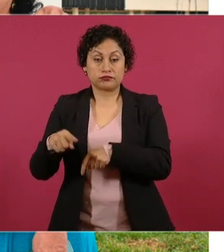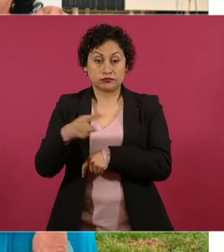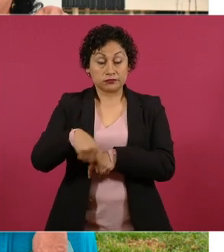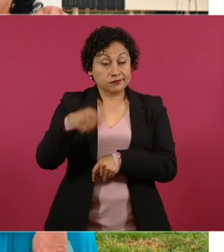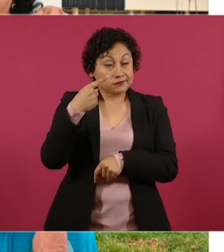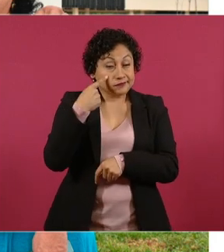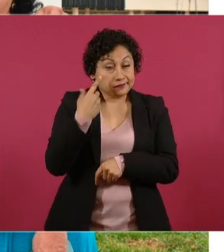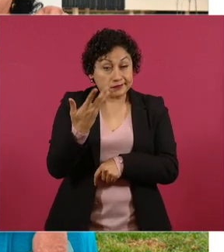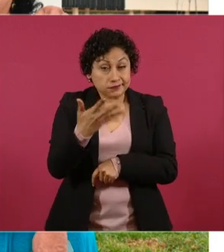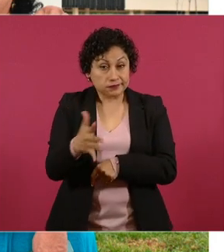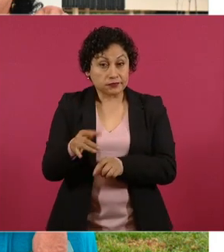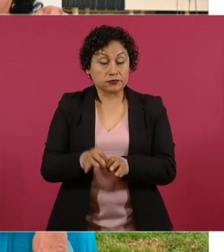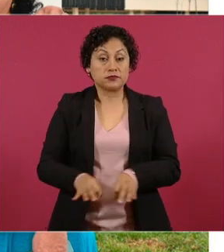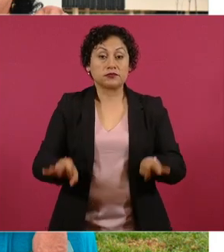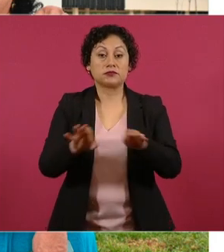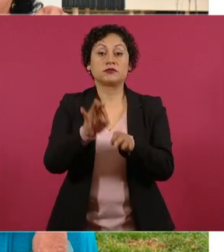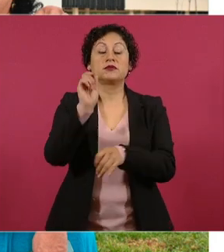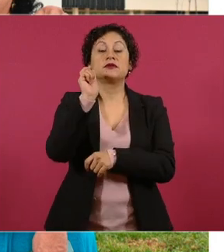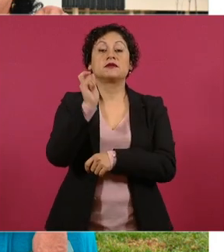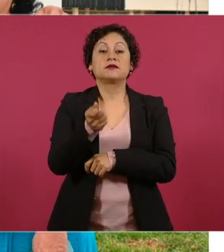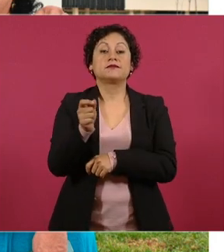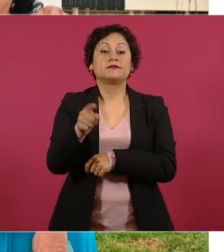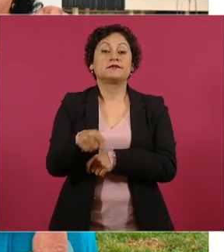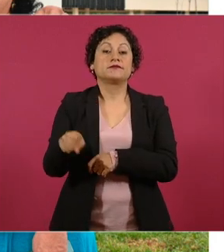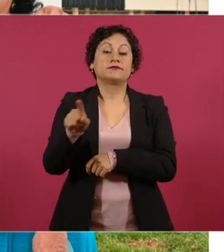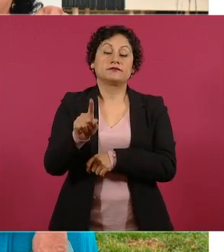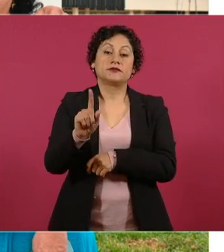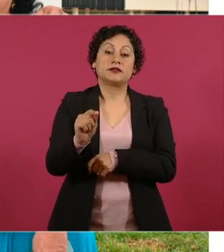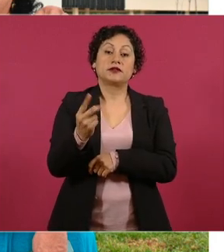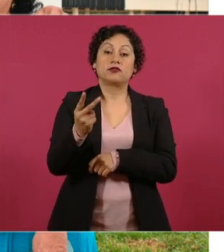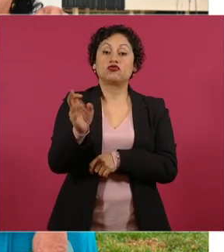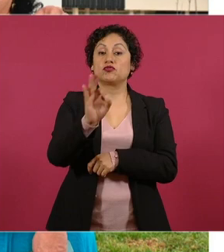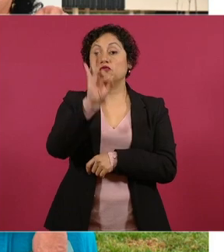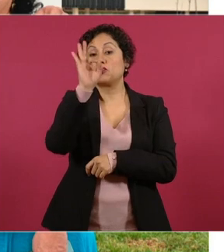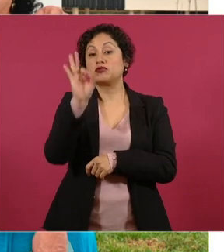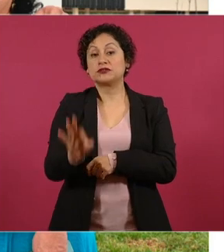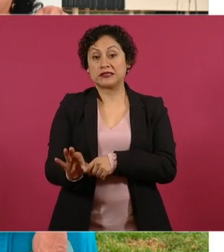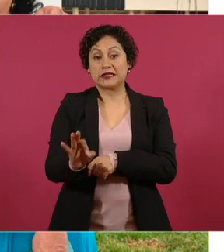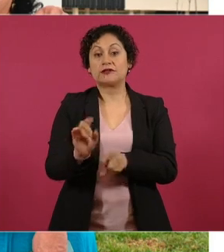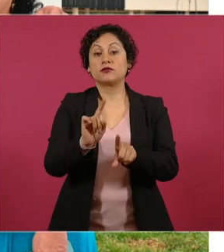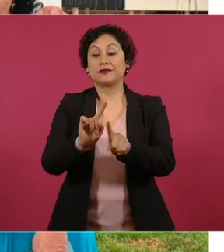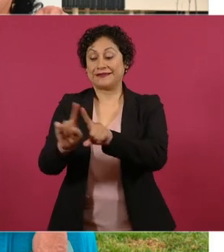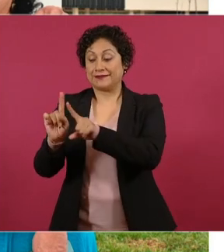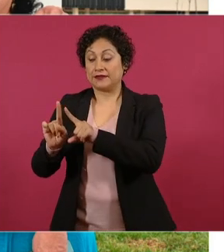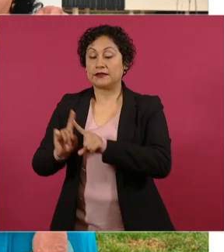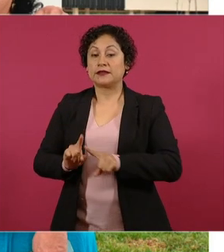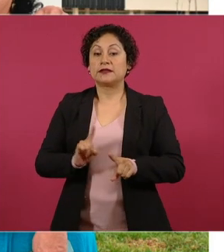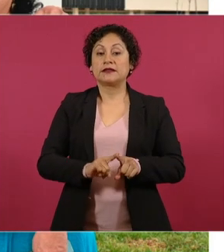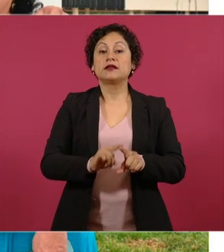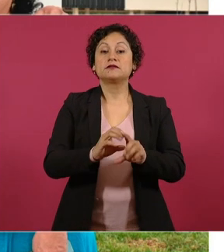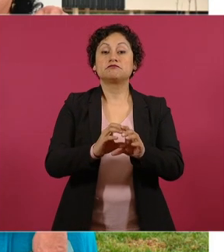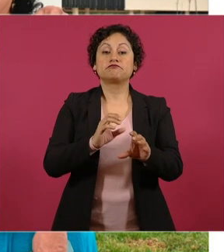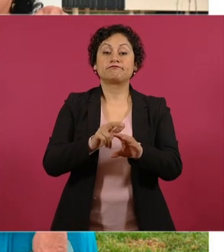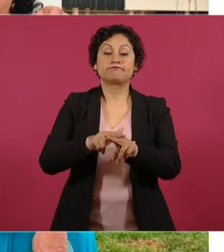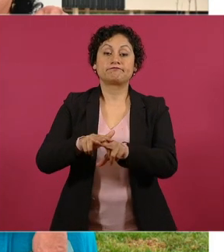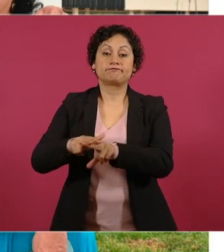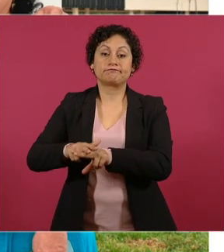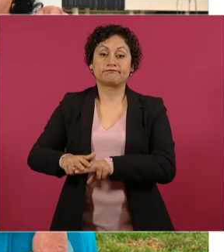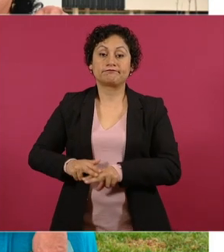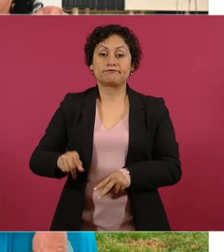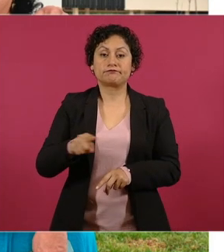importante, llega muy cercana al 72% de cada uno de los trenes. Hemos transportado por